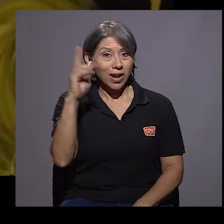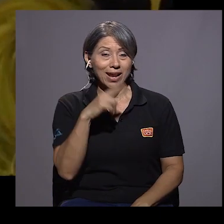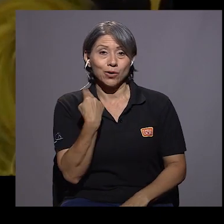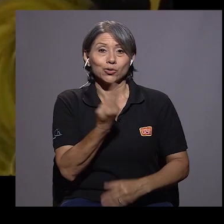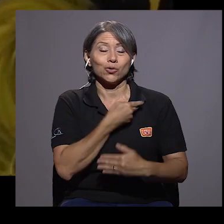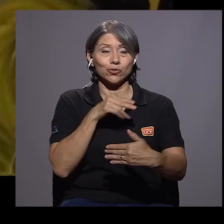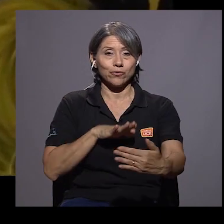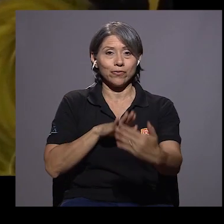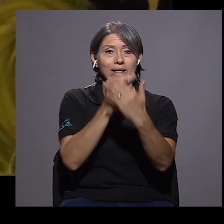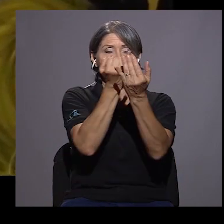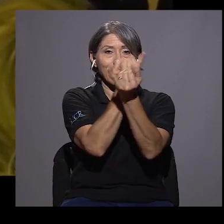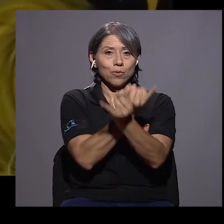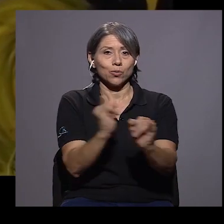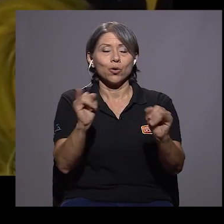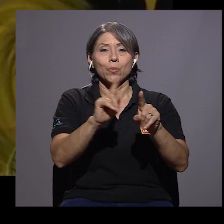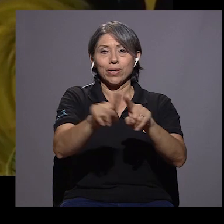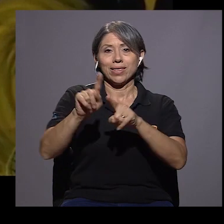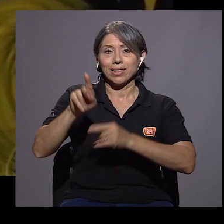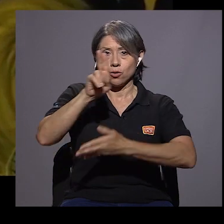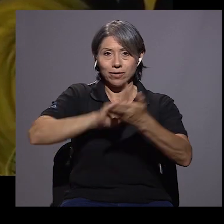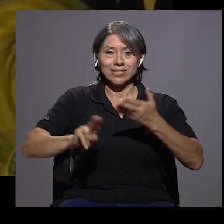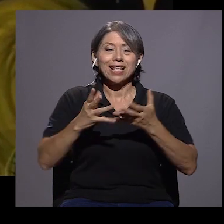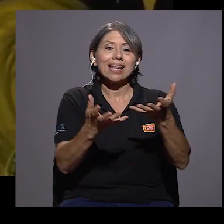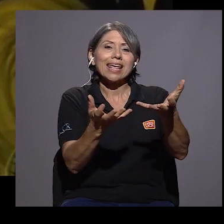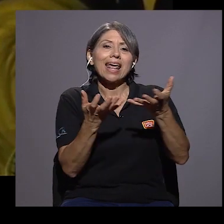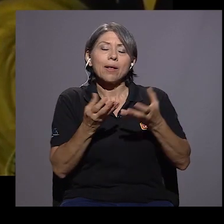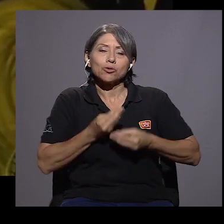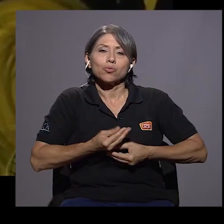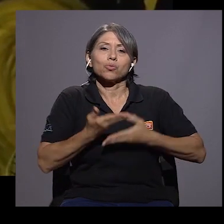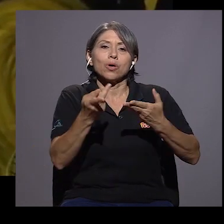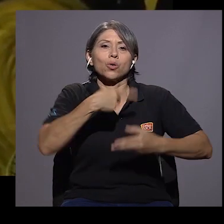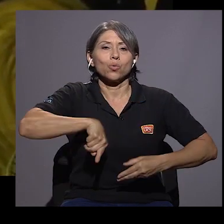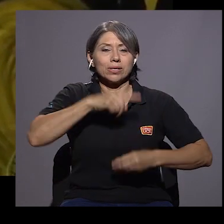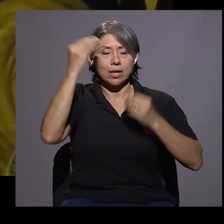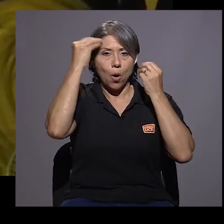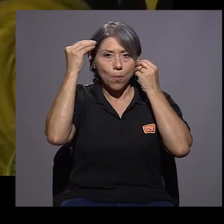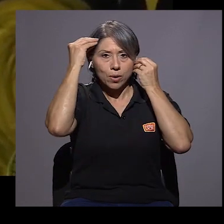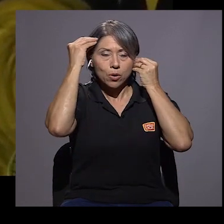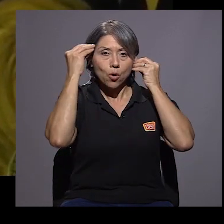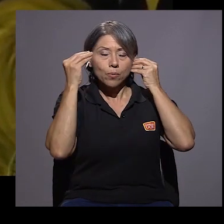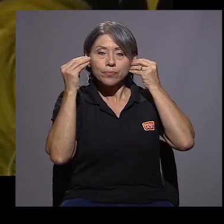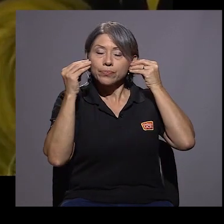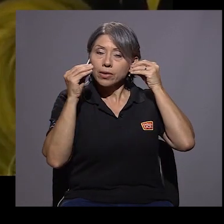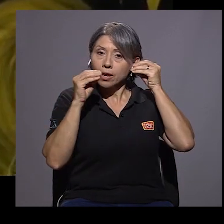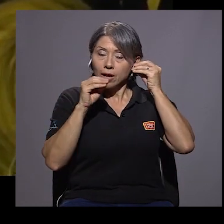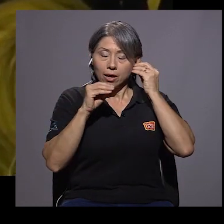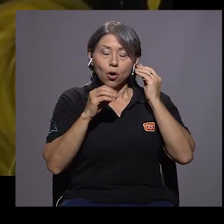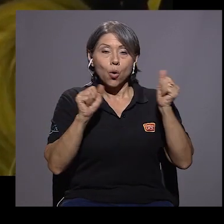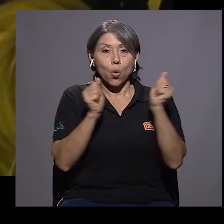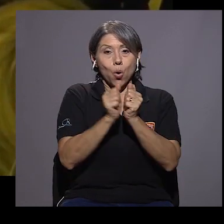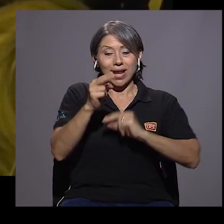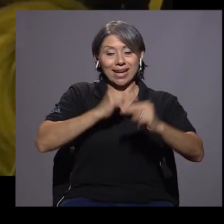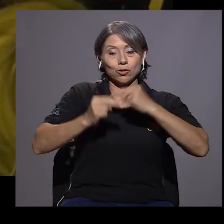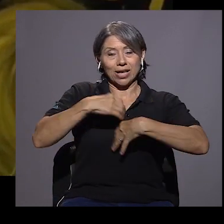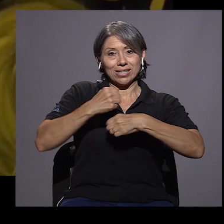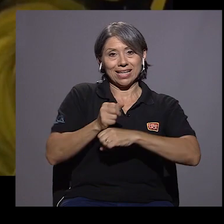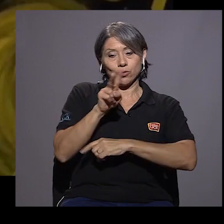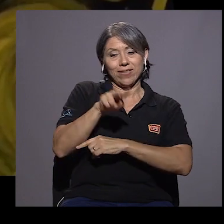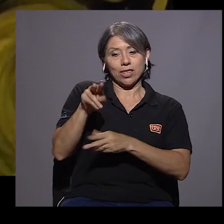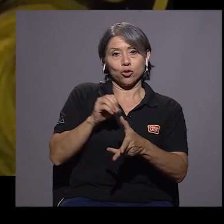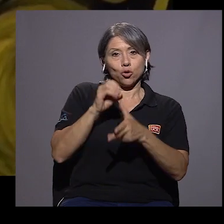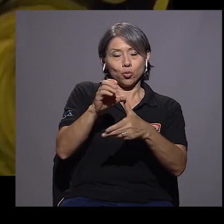Hola, somos el Frente Autónomo Interuniversitario y queremos exponerles nuestra posición ante la negociación el 22 de